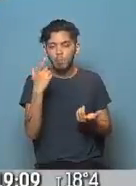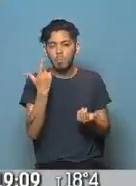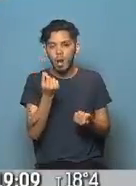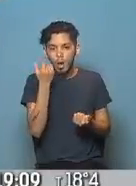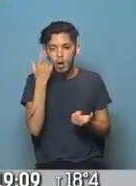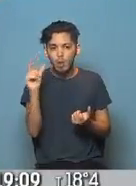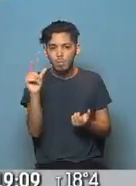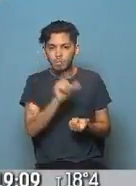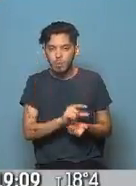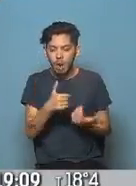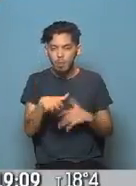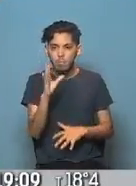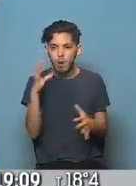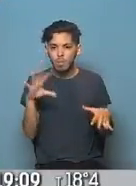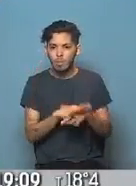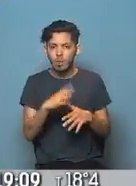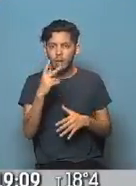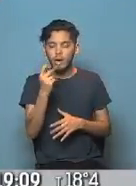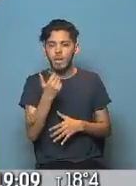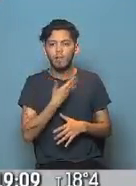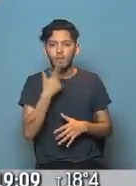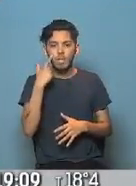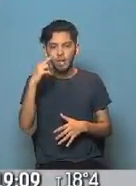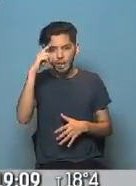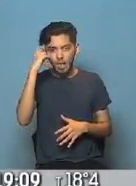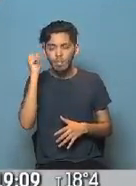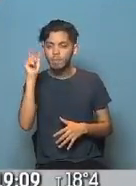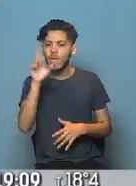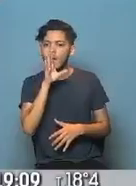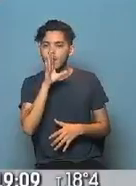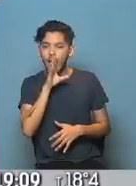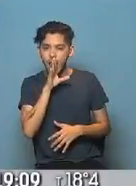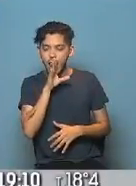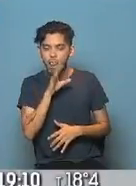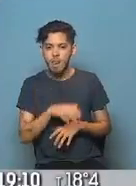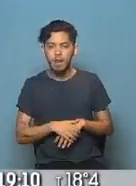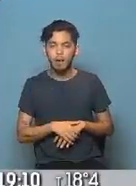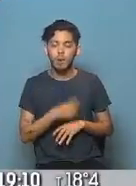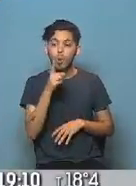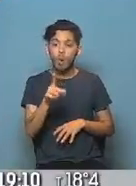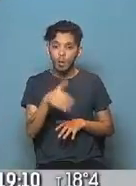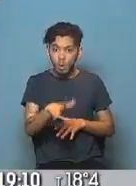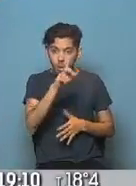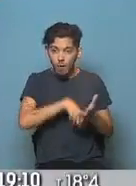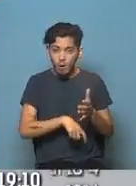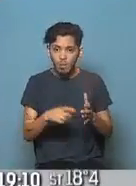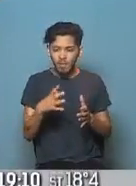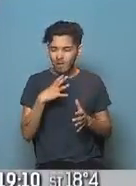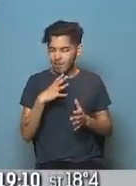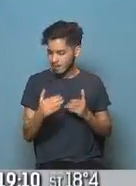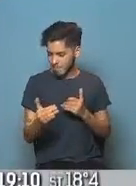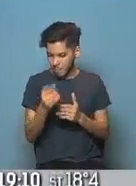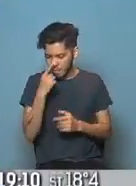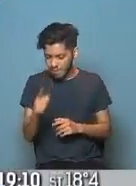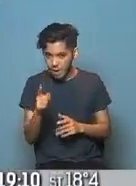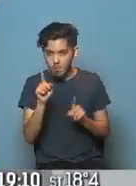nos parecía la más razonable, que eran los kafir israelíes. Cuando estábamos a punto de firmar, que ya era sobre el final de nuestra